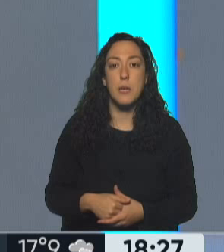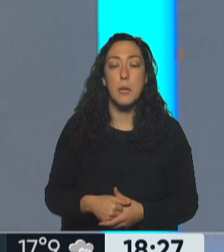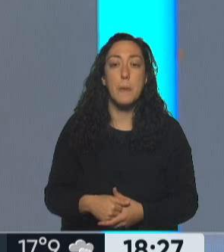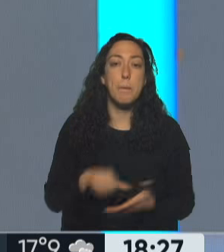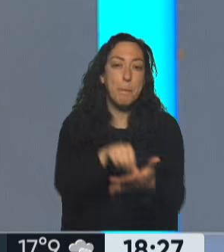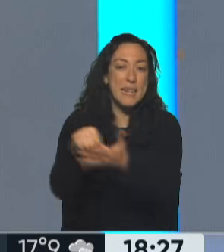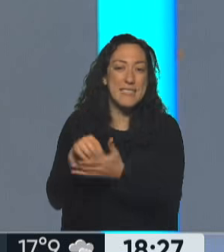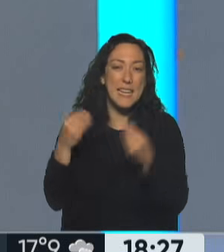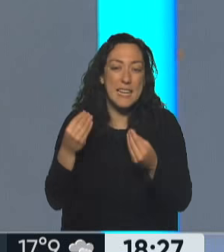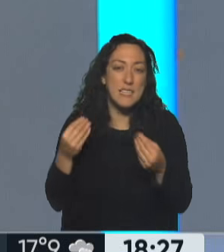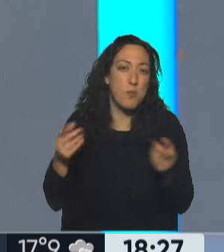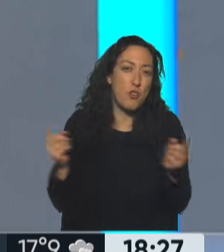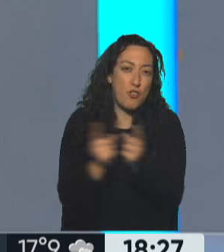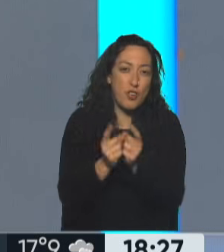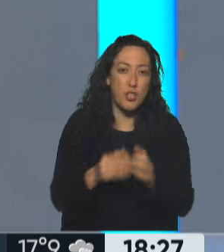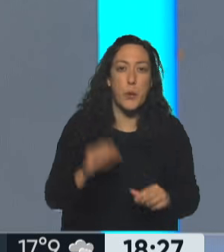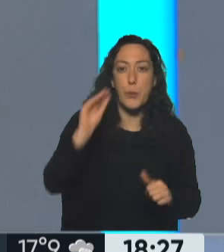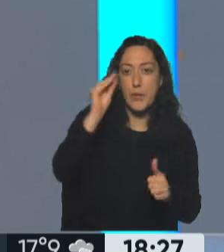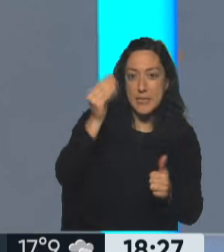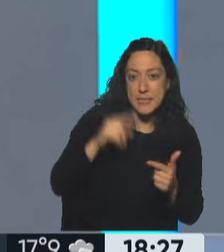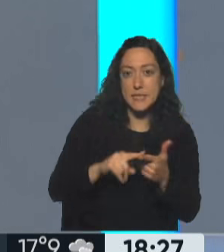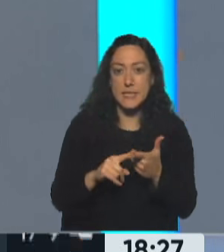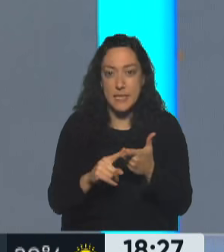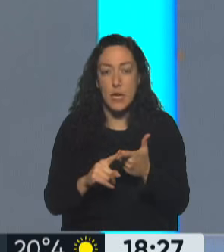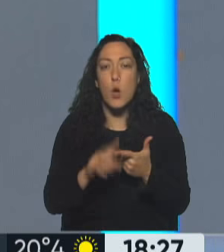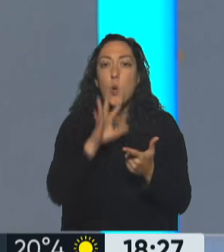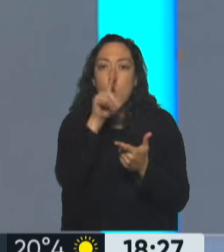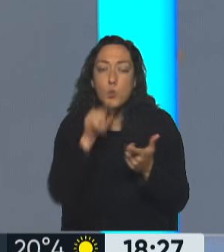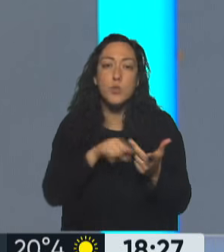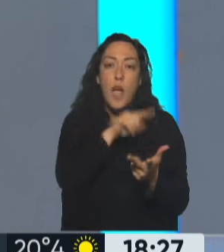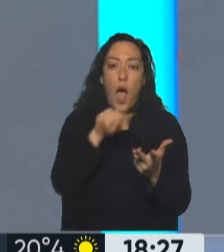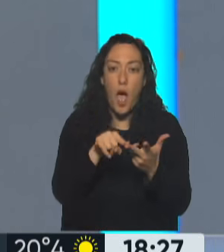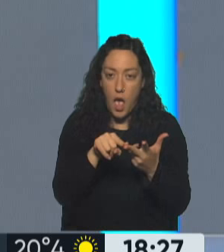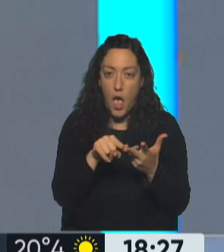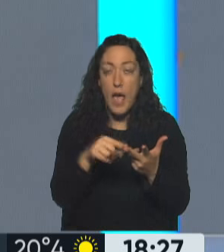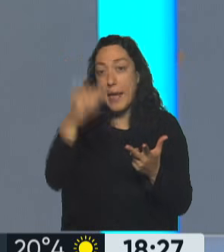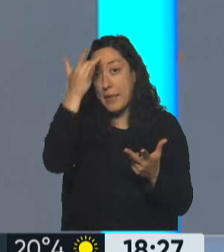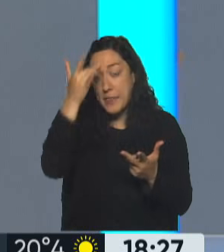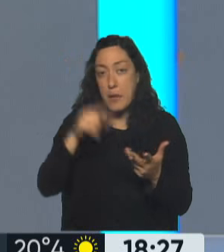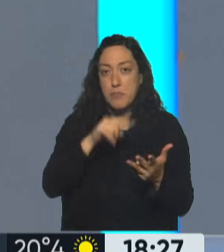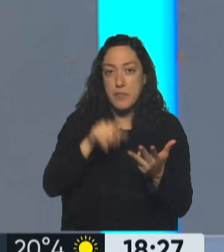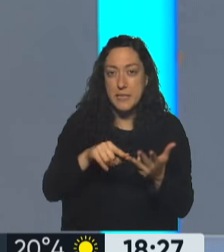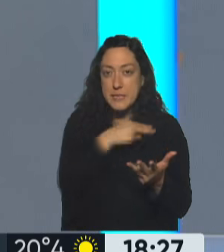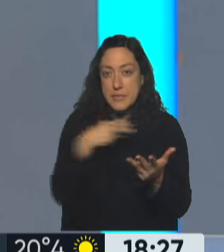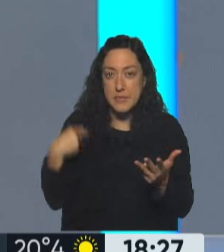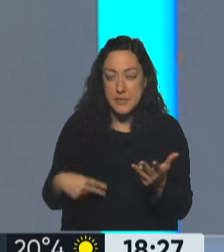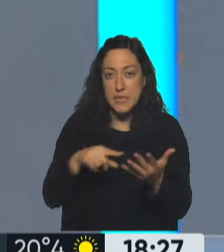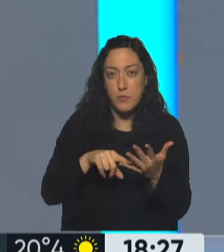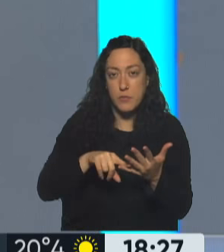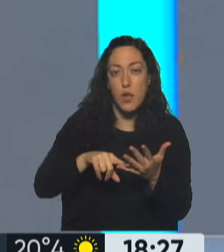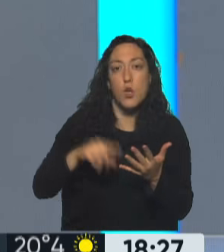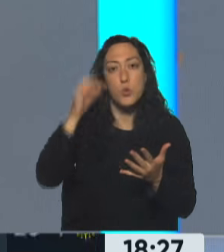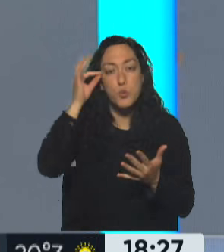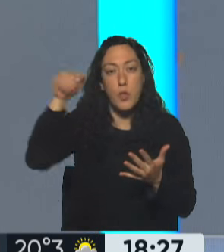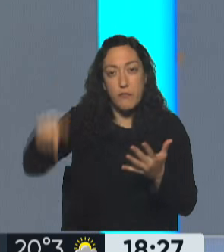es, porque es una sigla. Claro. Es Brasil, Rusia, India, China, Sudáfrica. Son